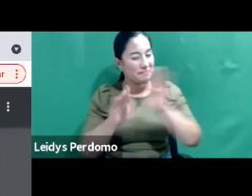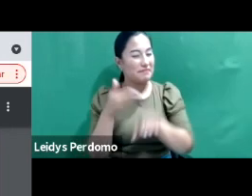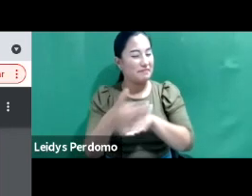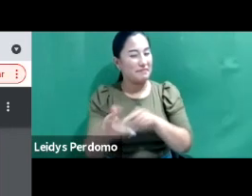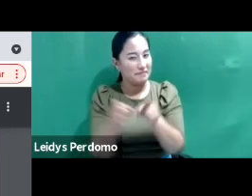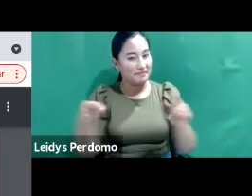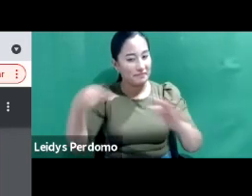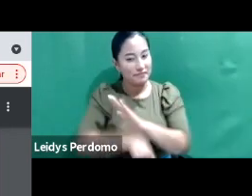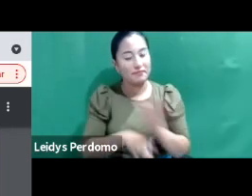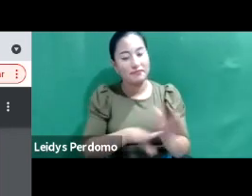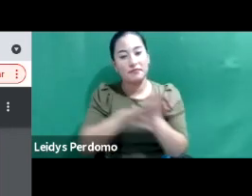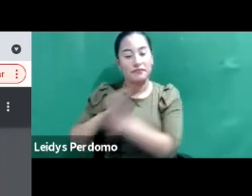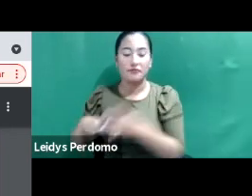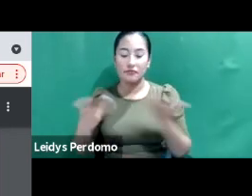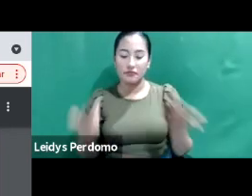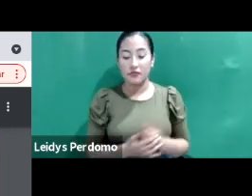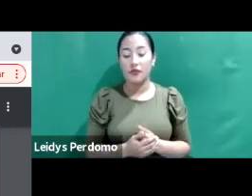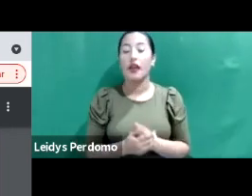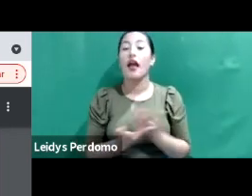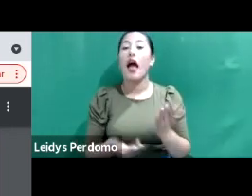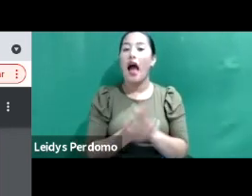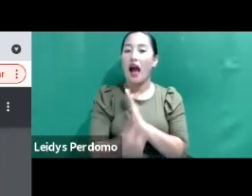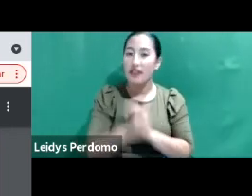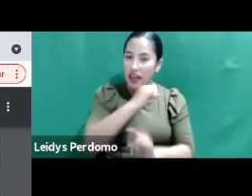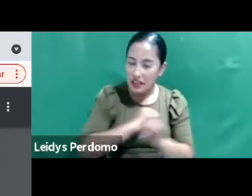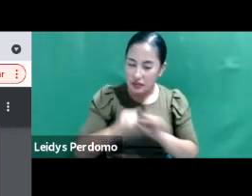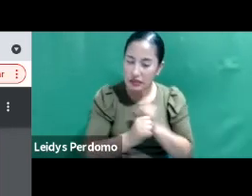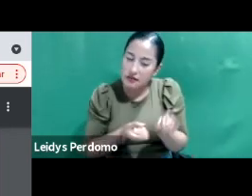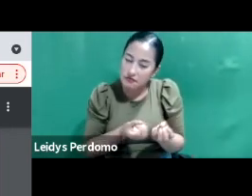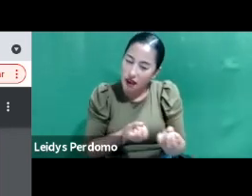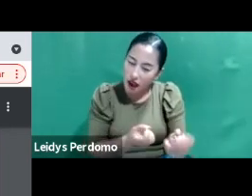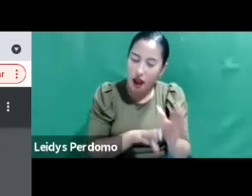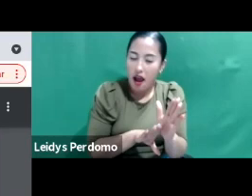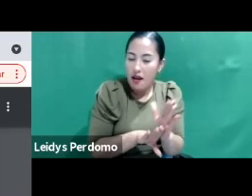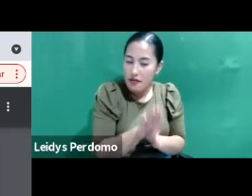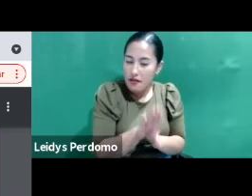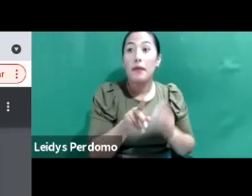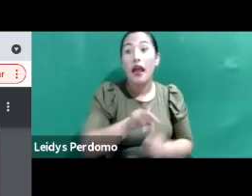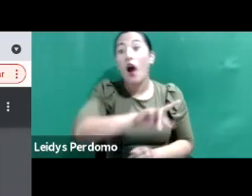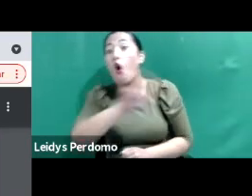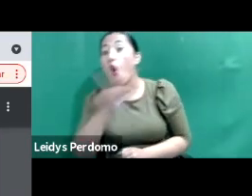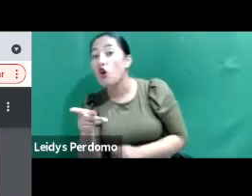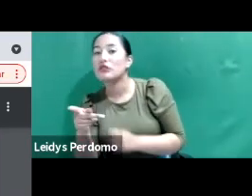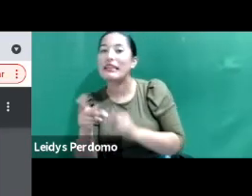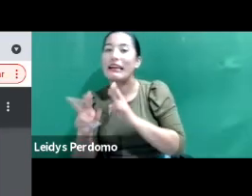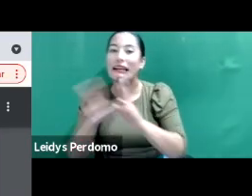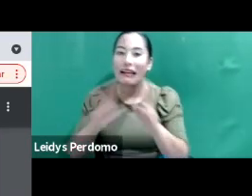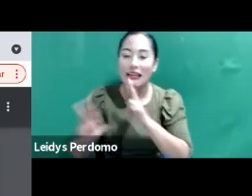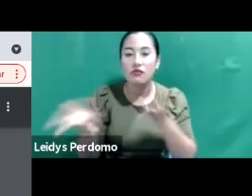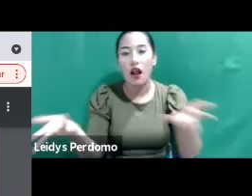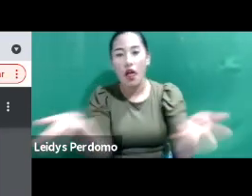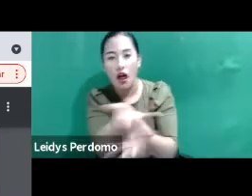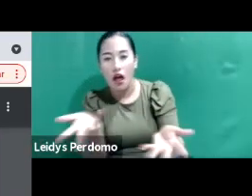mejorar la conducta, entrenamiento en habilidades sociales para favorecer, digamos que la relación con los otros. Desarrollaría